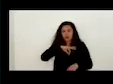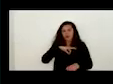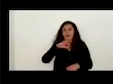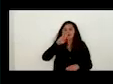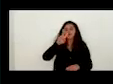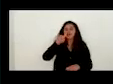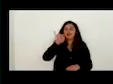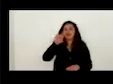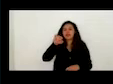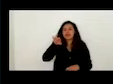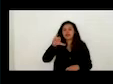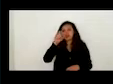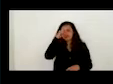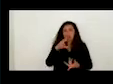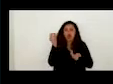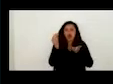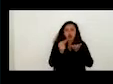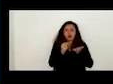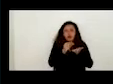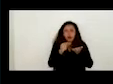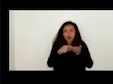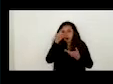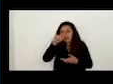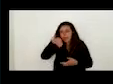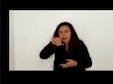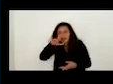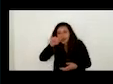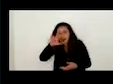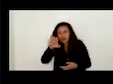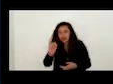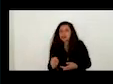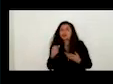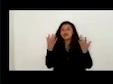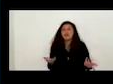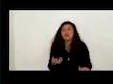algunos minerales, justo porque se habló que